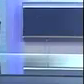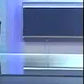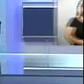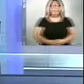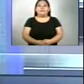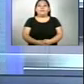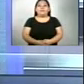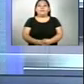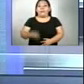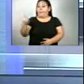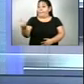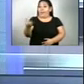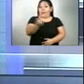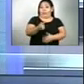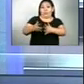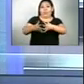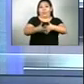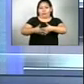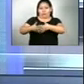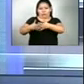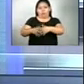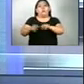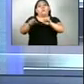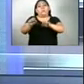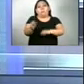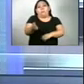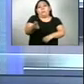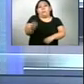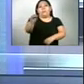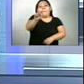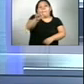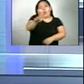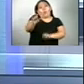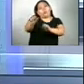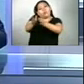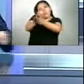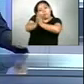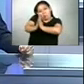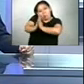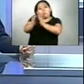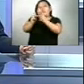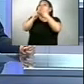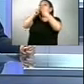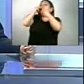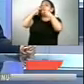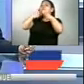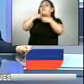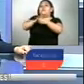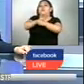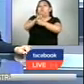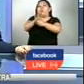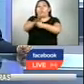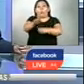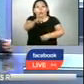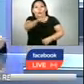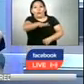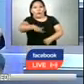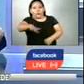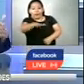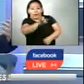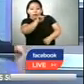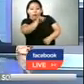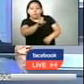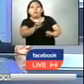Los estadounidenses podrán solicitar desde el próximo miércoles pruebas gratuitas de COVID-19 en un nuevo sitio federal donde